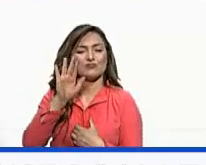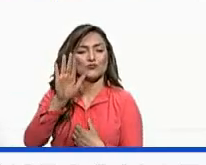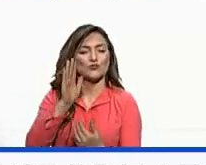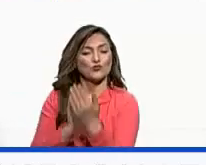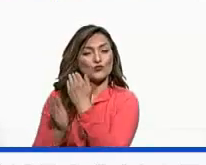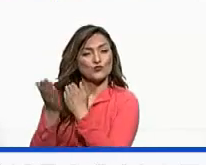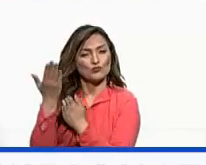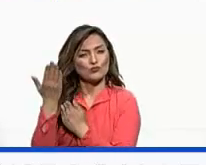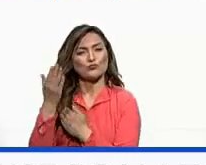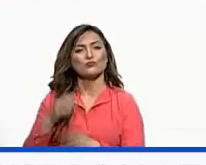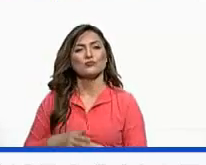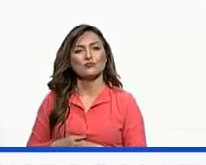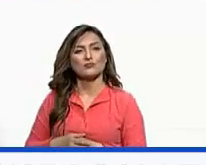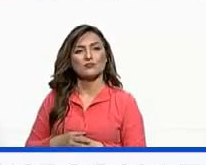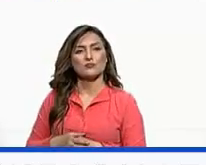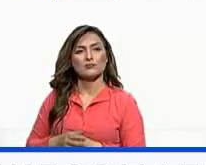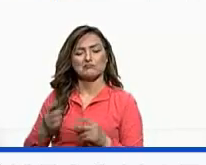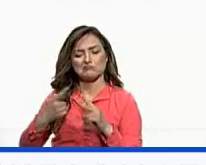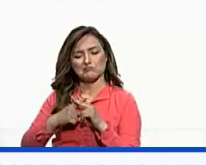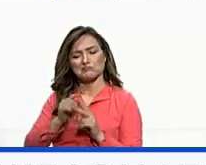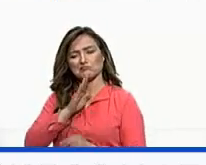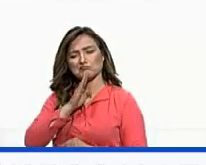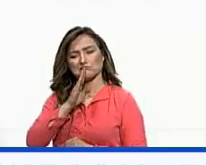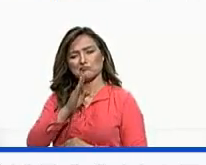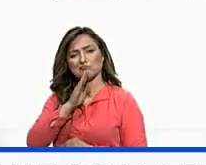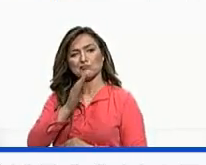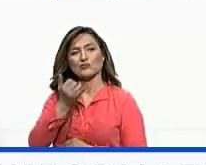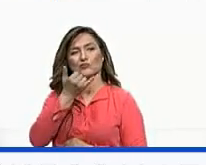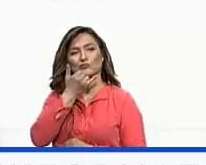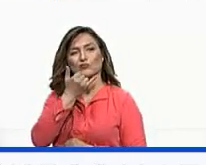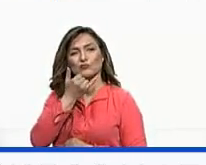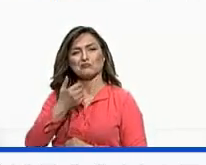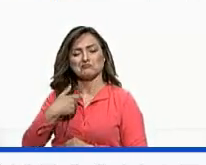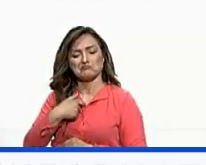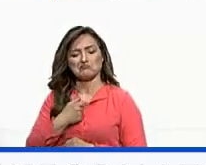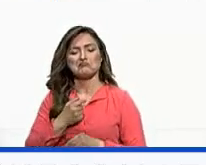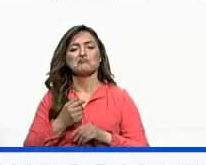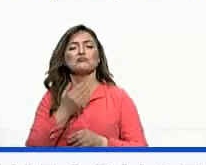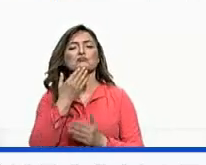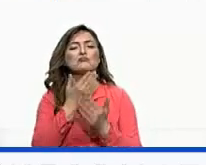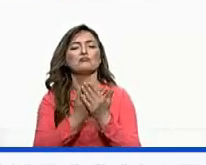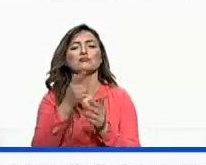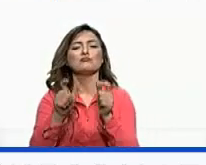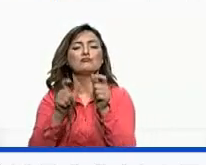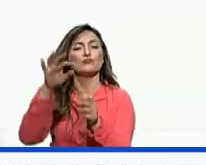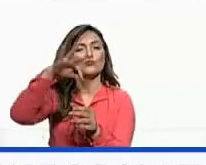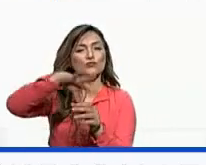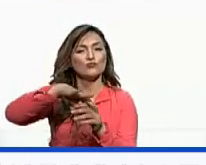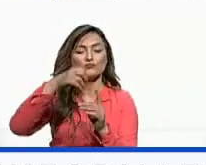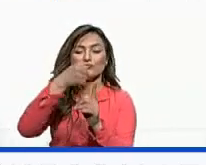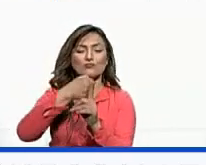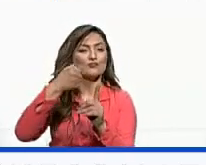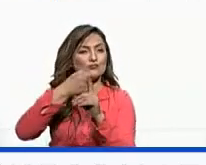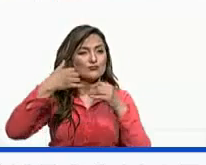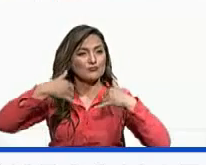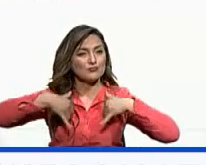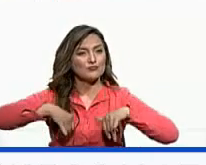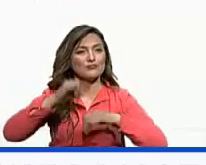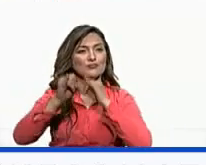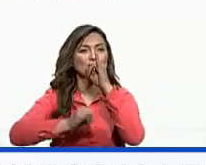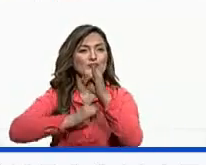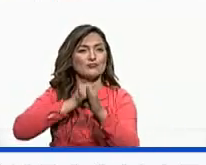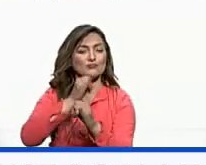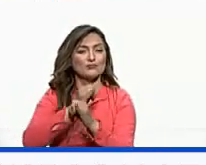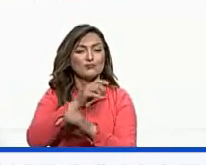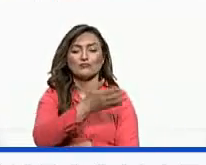historia. Nunca cedí principios y eso me pasó factura, pero no me arrepiento. Gracias a mis votantes, seguiré luchando